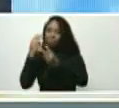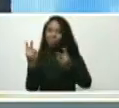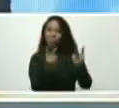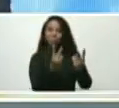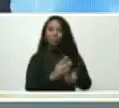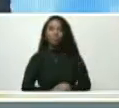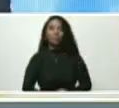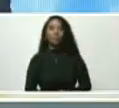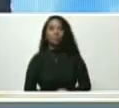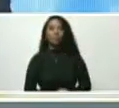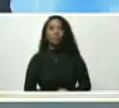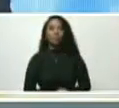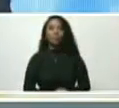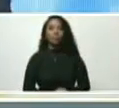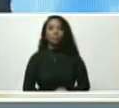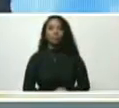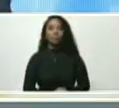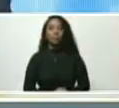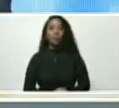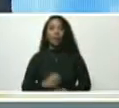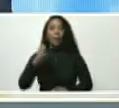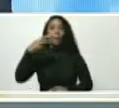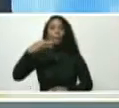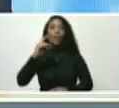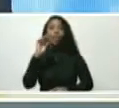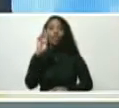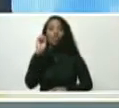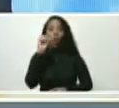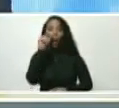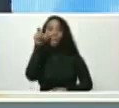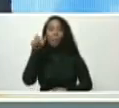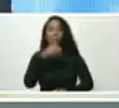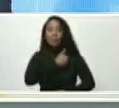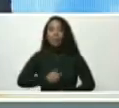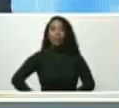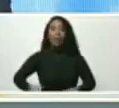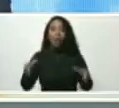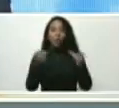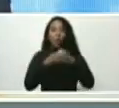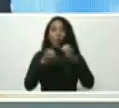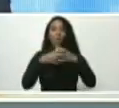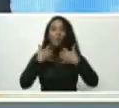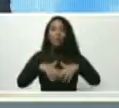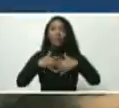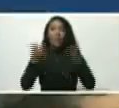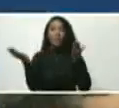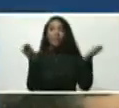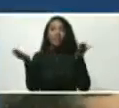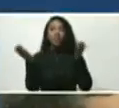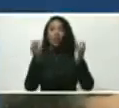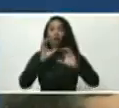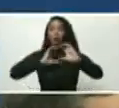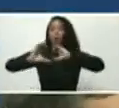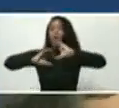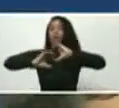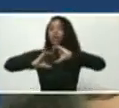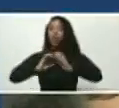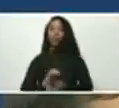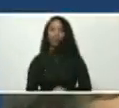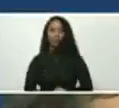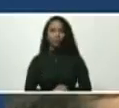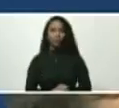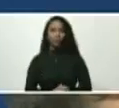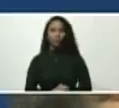FEDEAGRO. Pedro Marín, presidente de la Cámara de Empresas de Servicios de Telecomunicaciones, CACETEL.